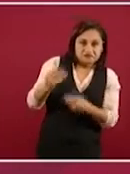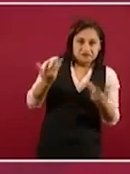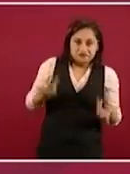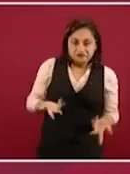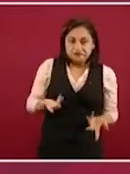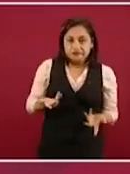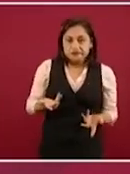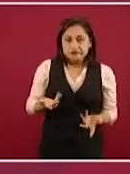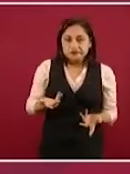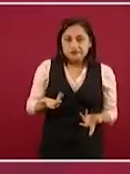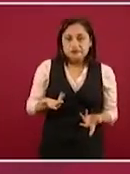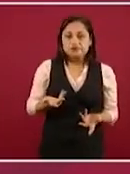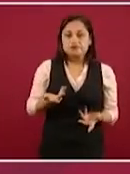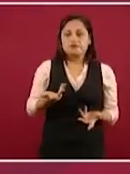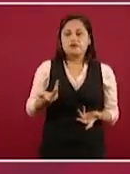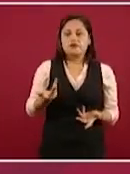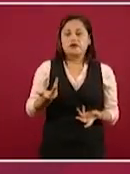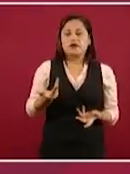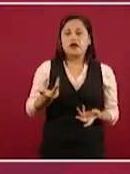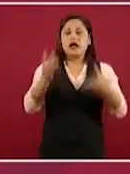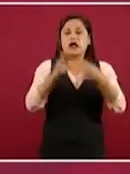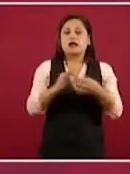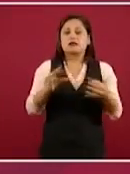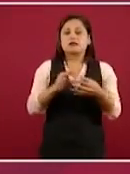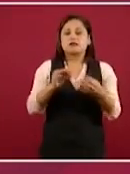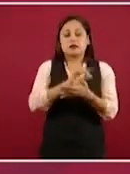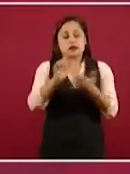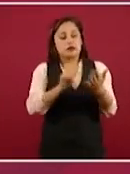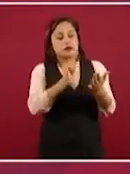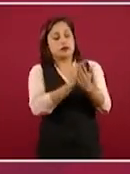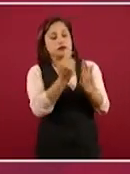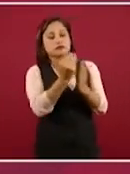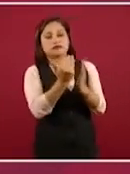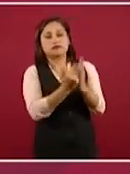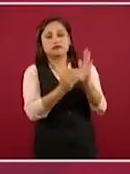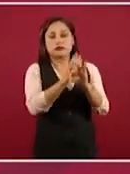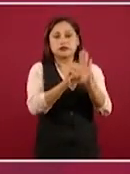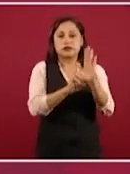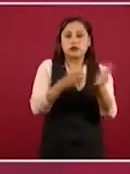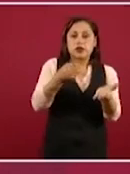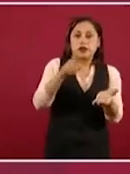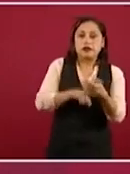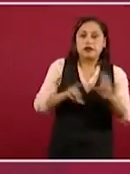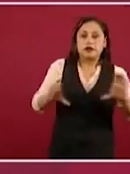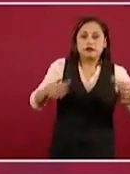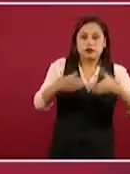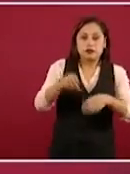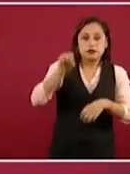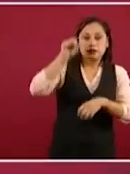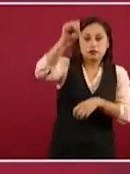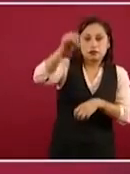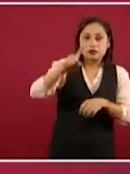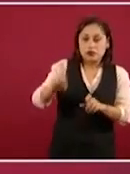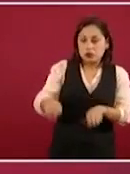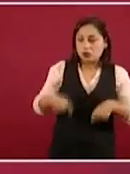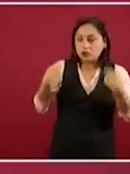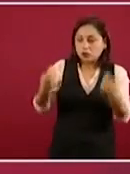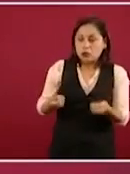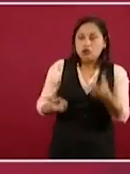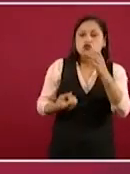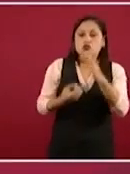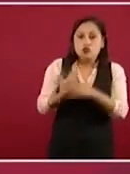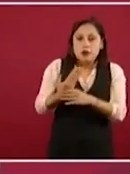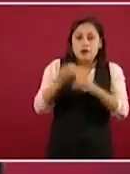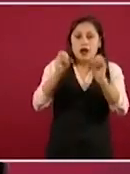si es legal de conformidad con los estatutos, la renovación que se llevó a cabo o